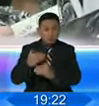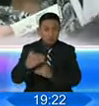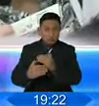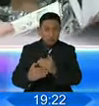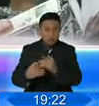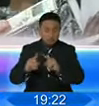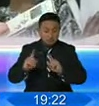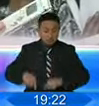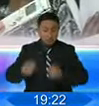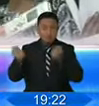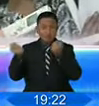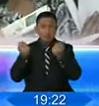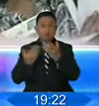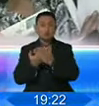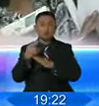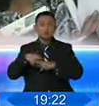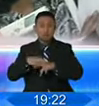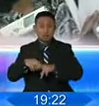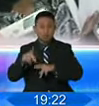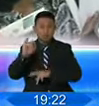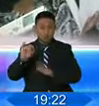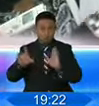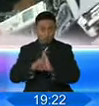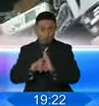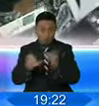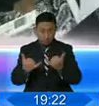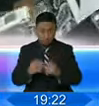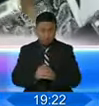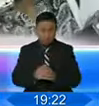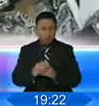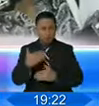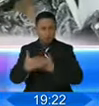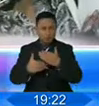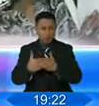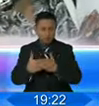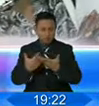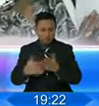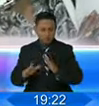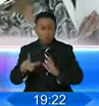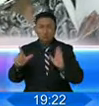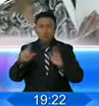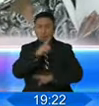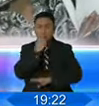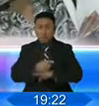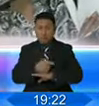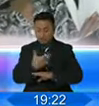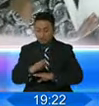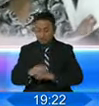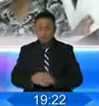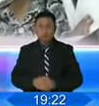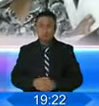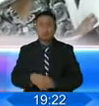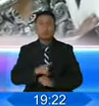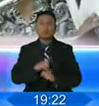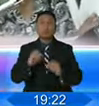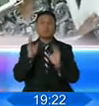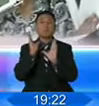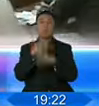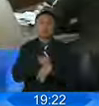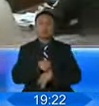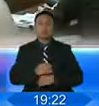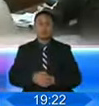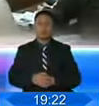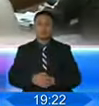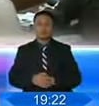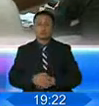que la regularización de taxis informales se cumpla a cabalidad, tal cual dice la ordenanza, de forma absolutamente gratuita.